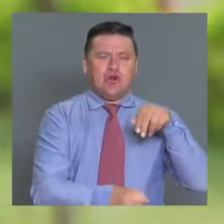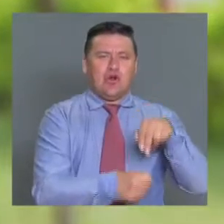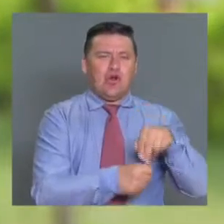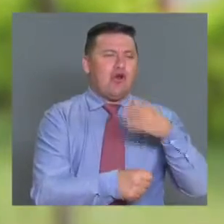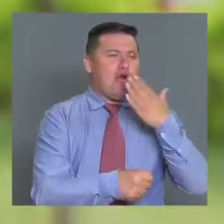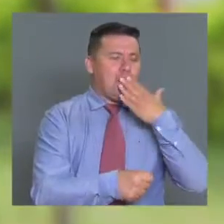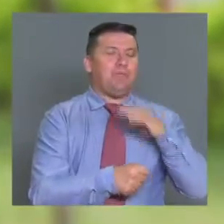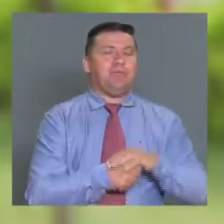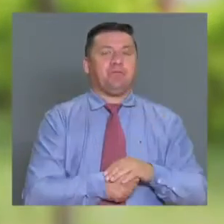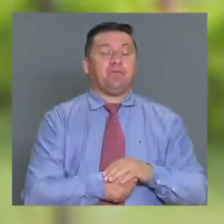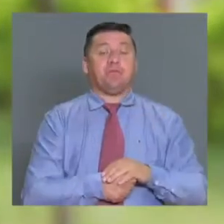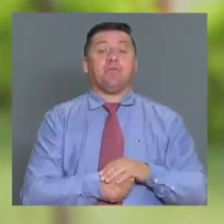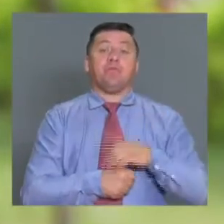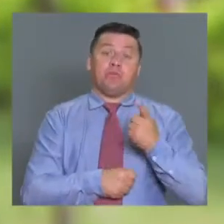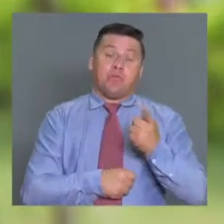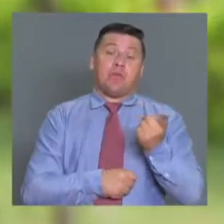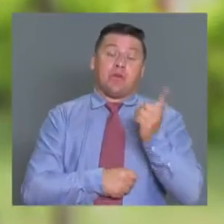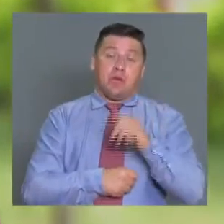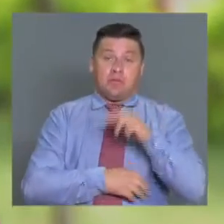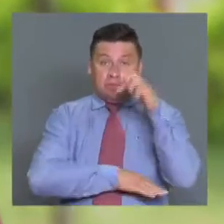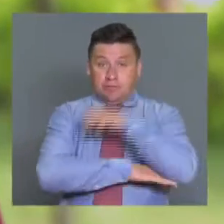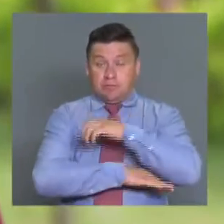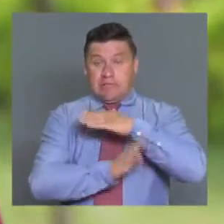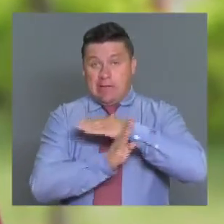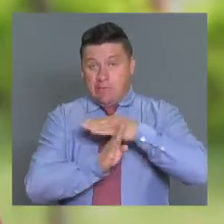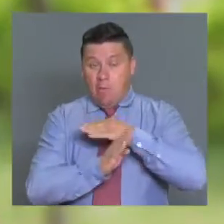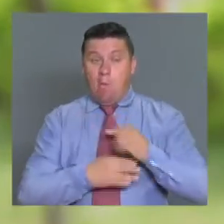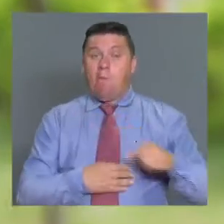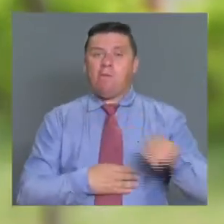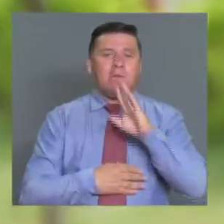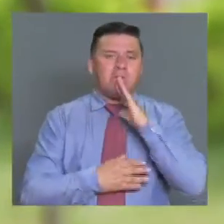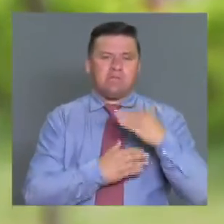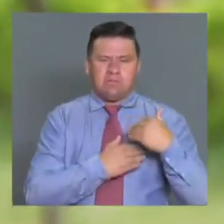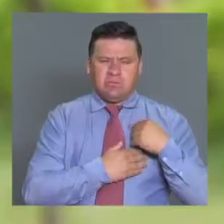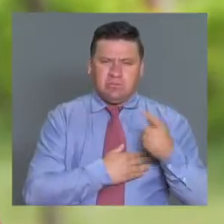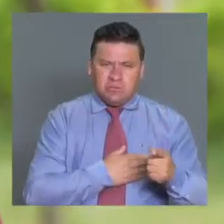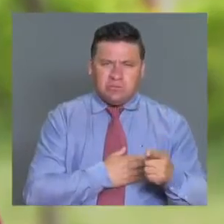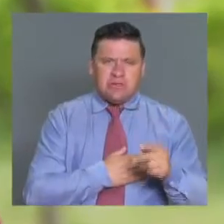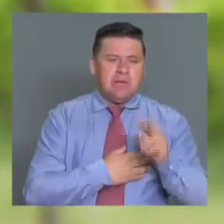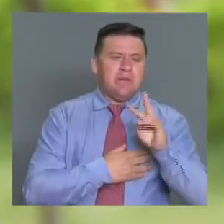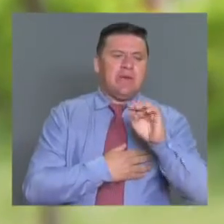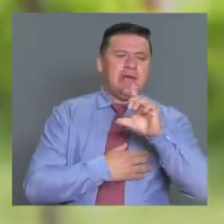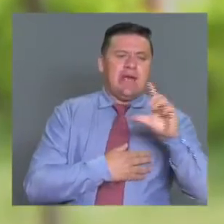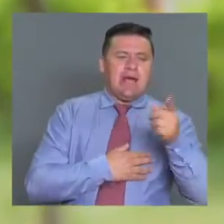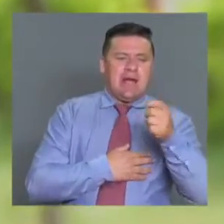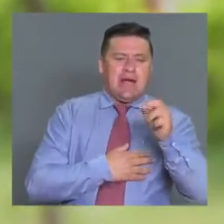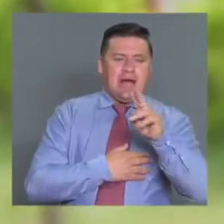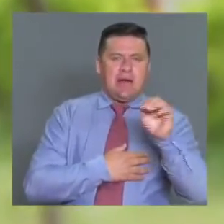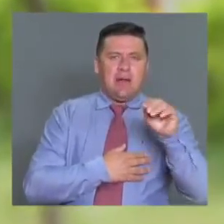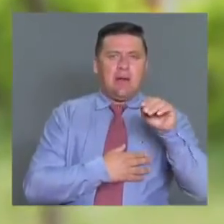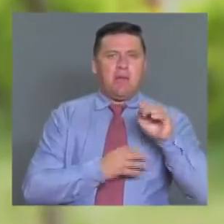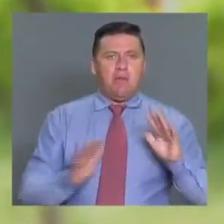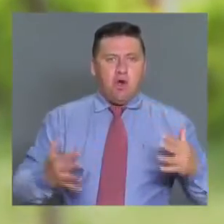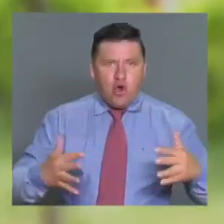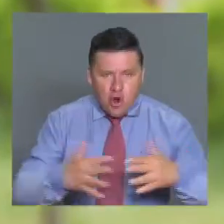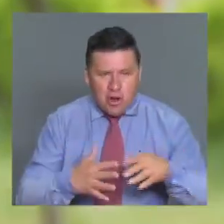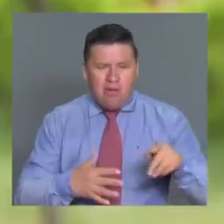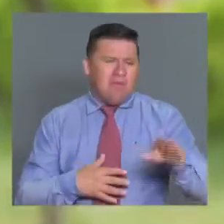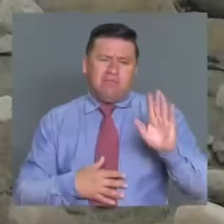podemos mirar de igual manera en la parte media que corresponde a lilia garzón a mocoa